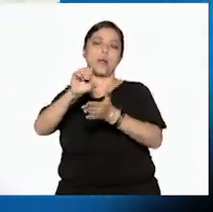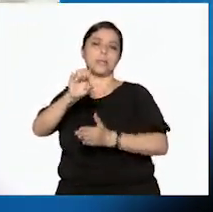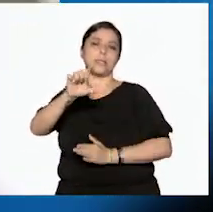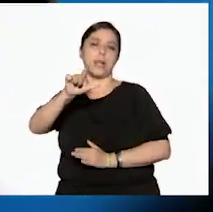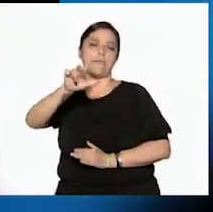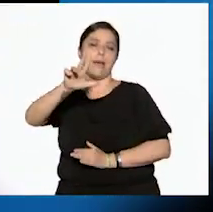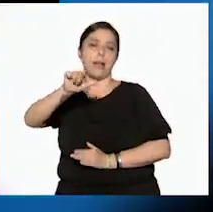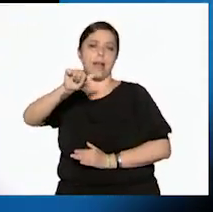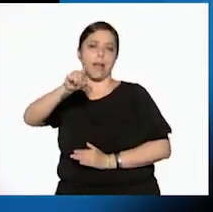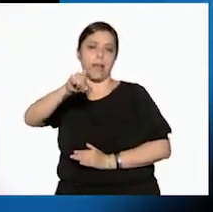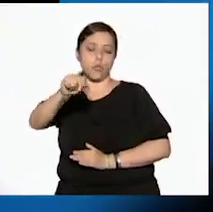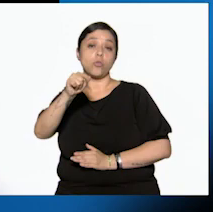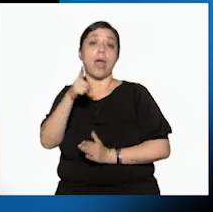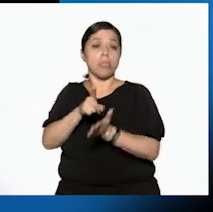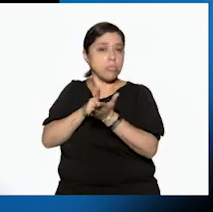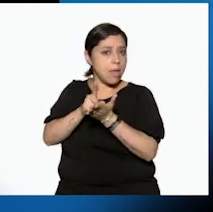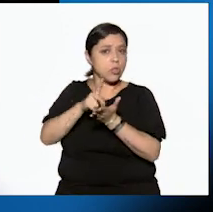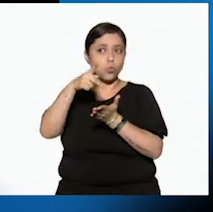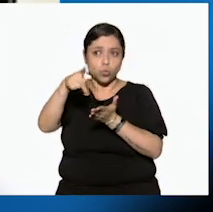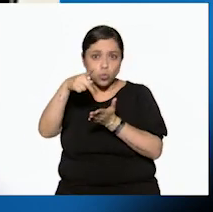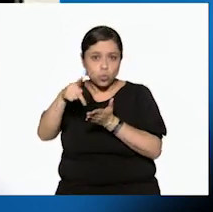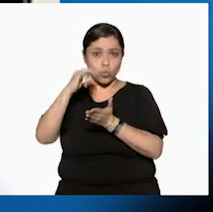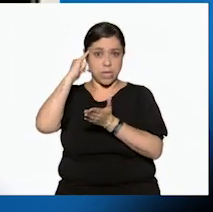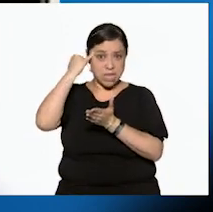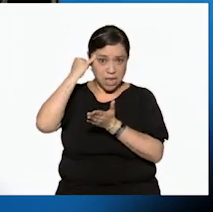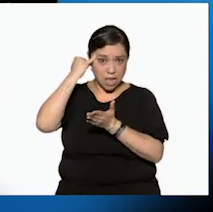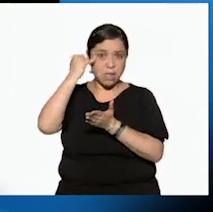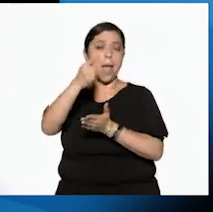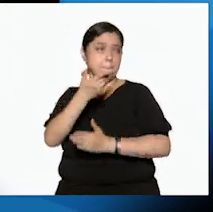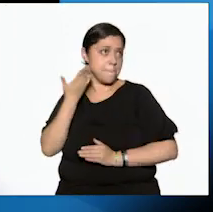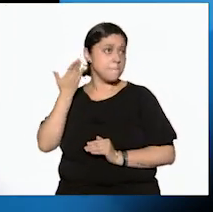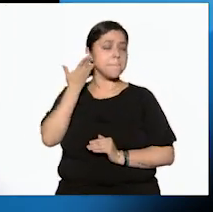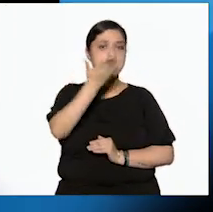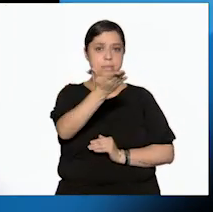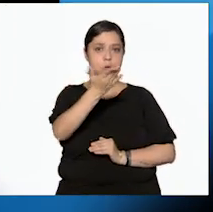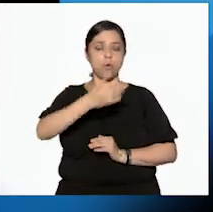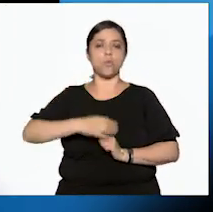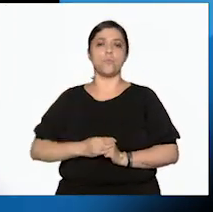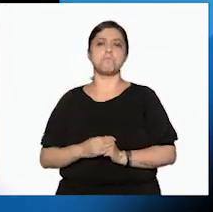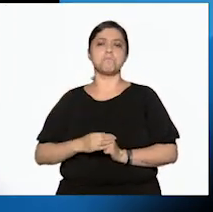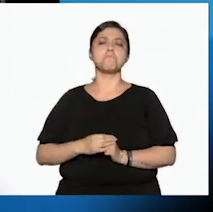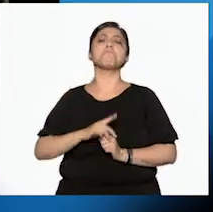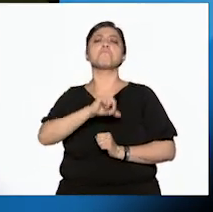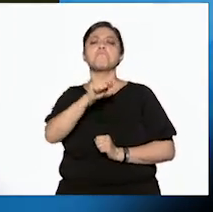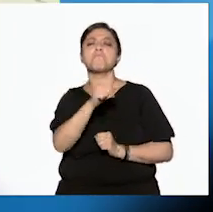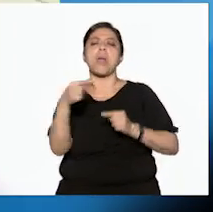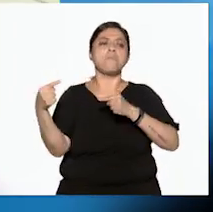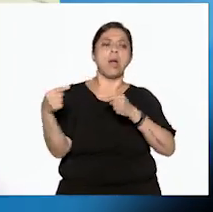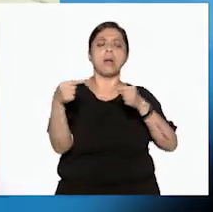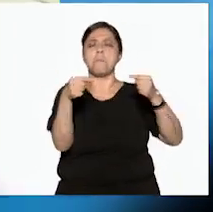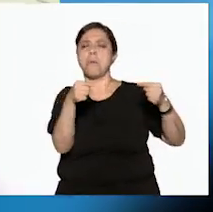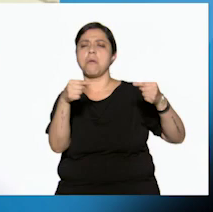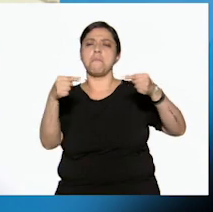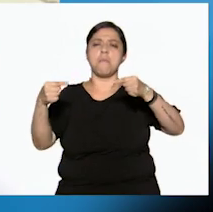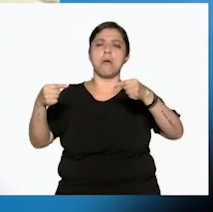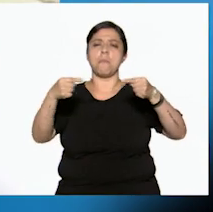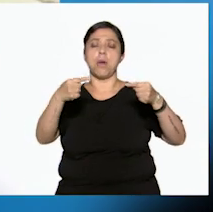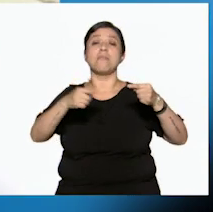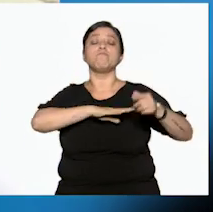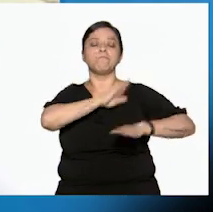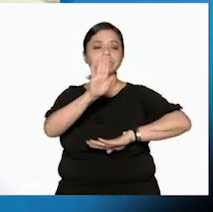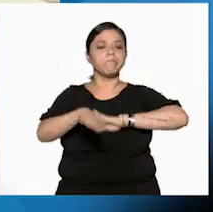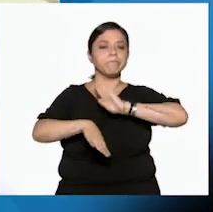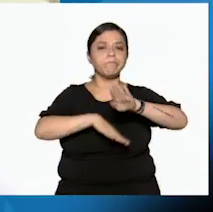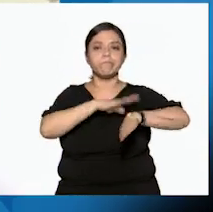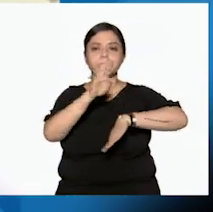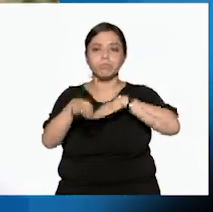los derechos que por años se les había negado a los indígenas. Después de algunos enfrentamientos esporádicos y la muerte de varios